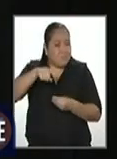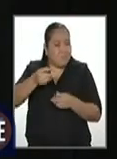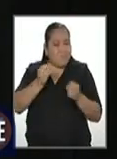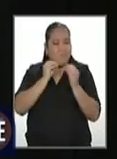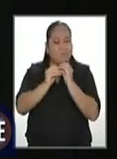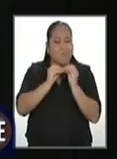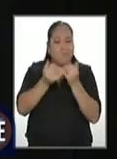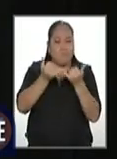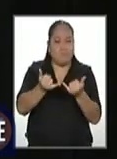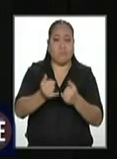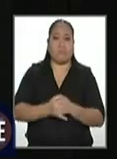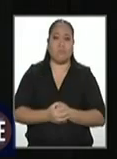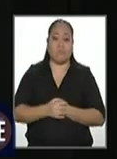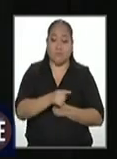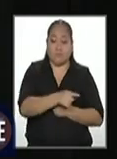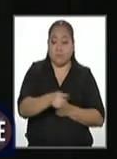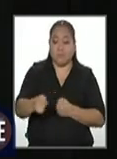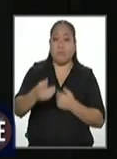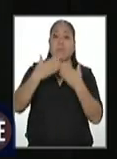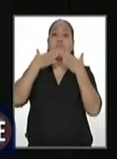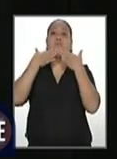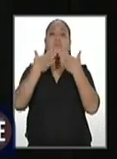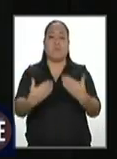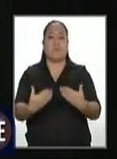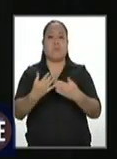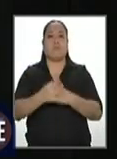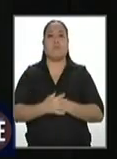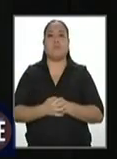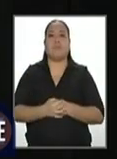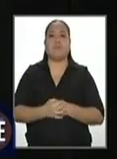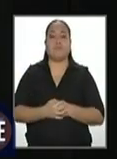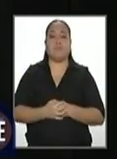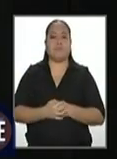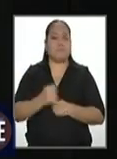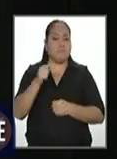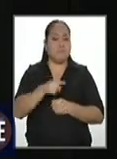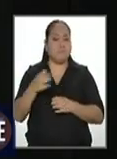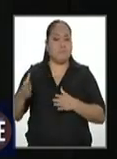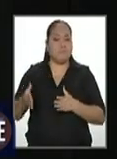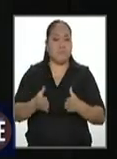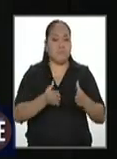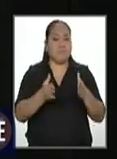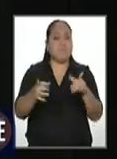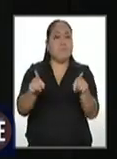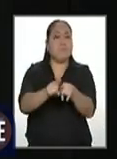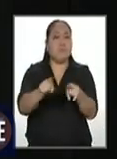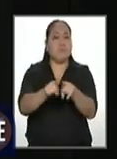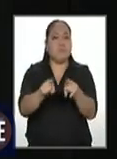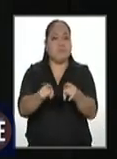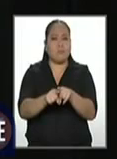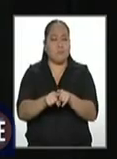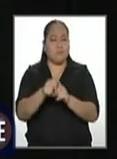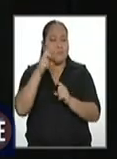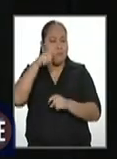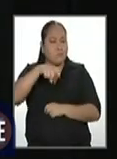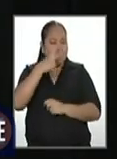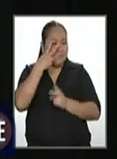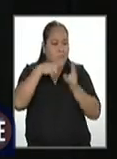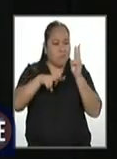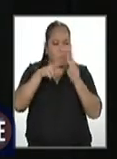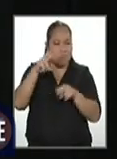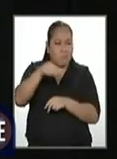A ellos, mi agradecimiento. Pero en este camino también debemos de ver algunas